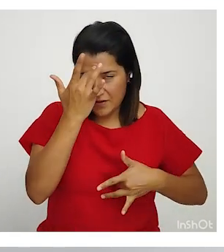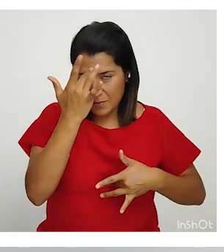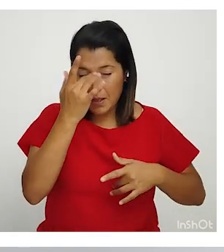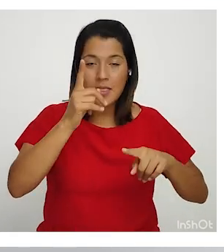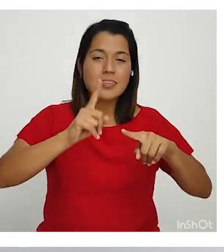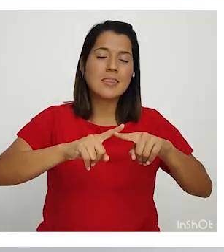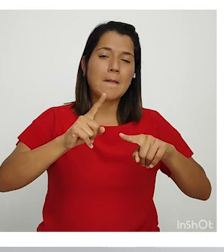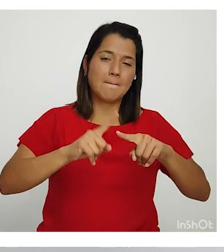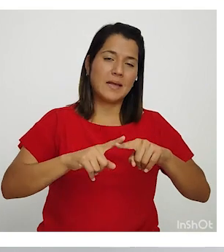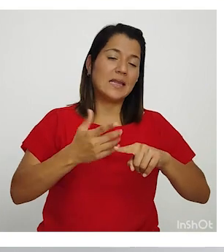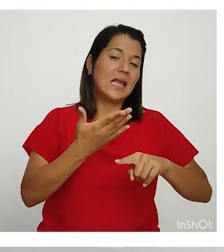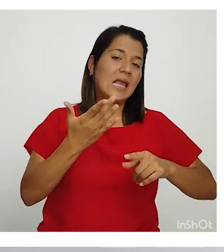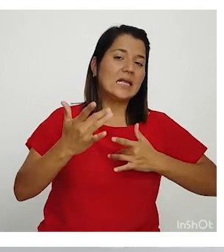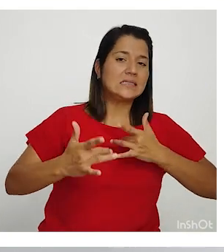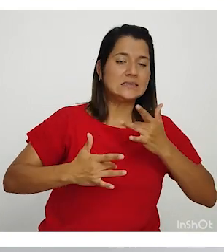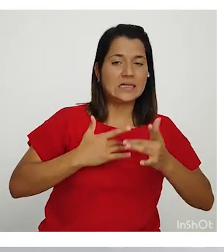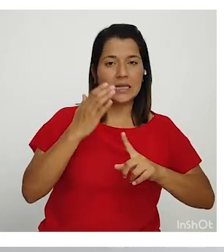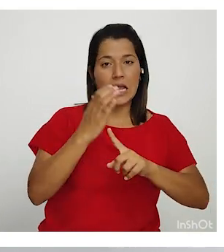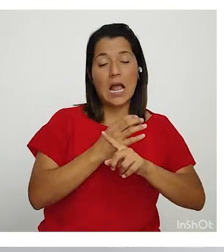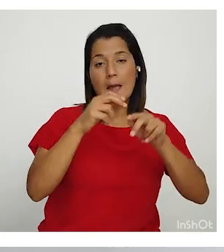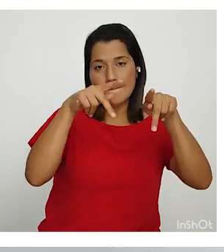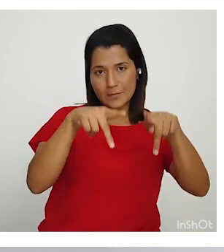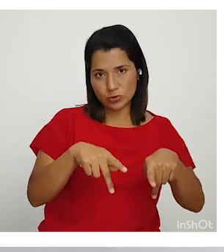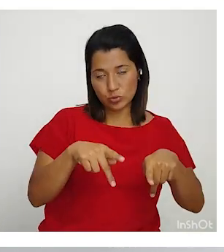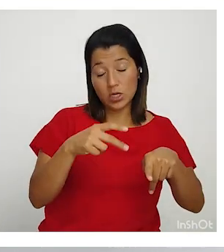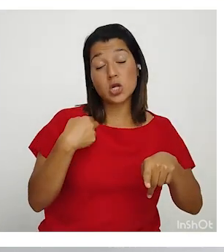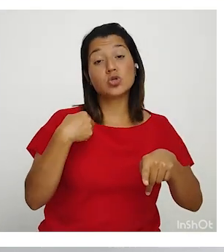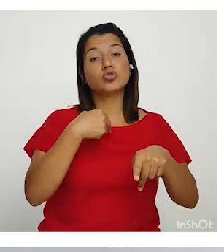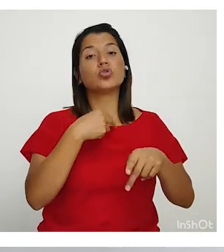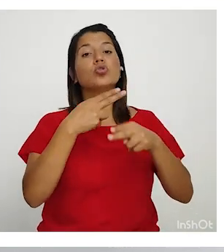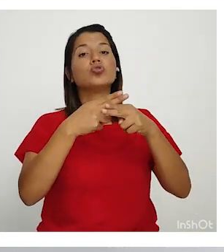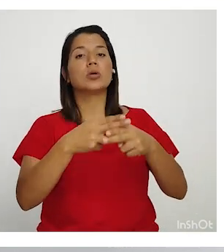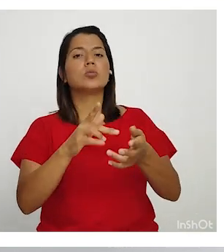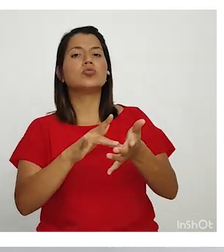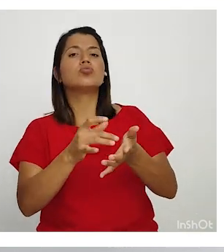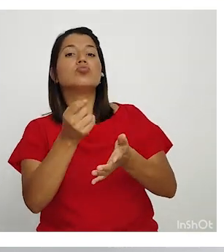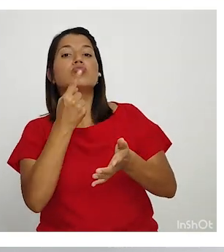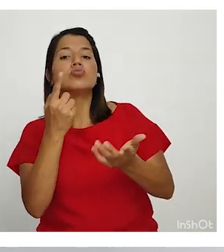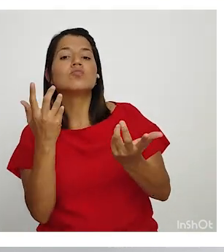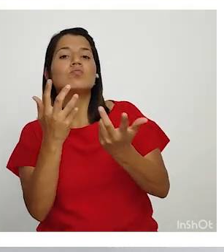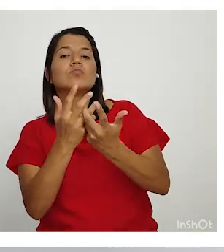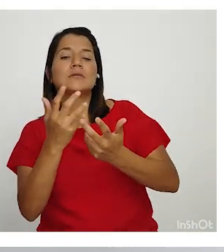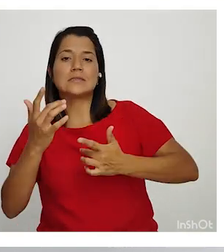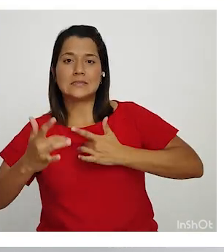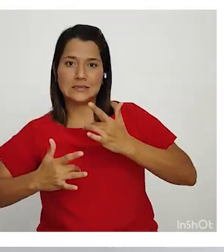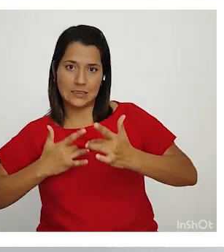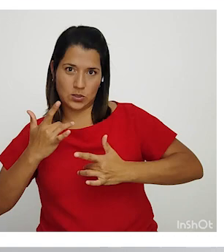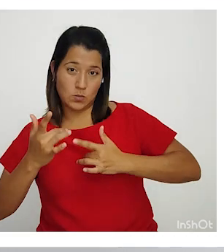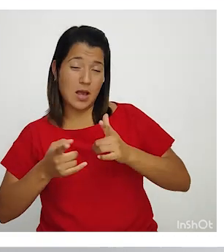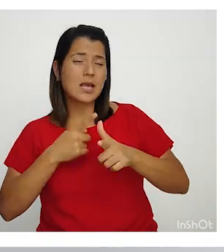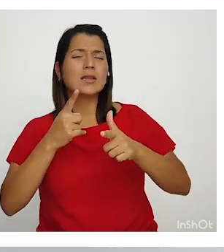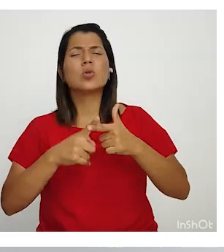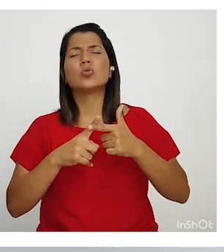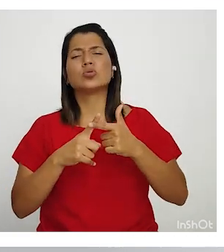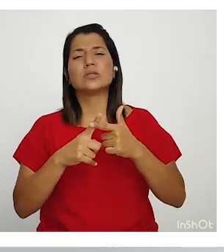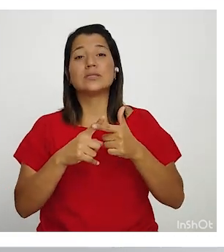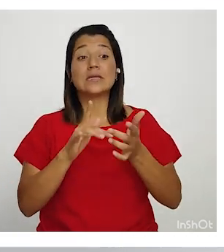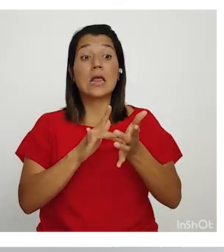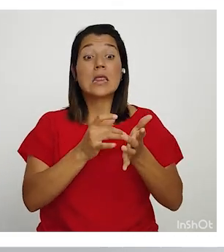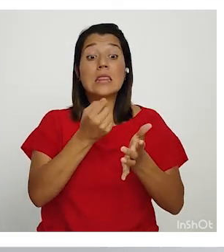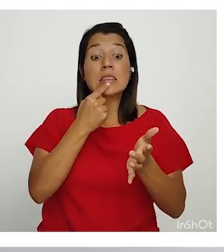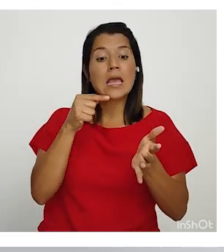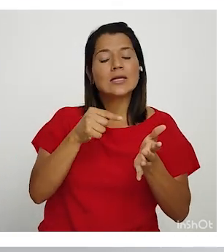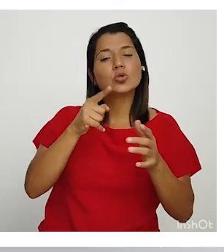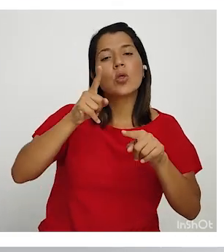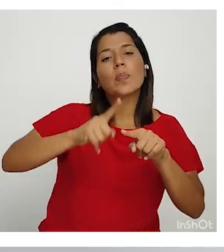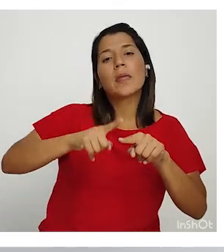Eso nosotros en medicina le llamamos tratamiento sintomático. Entonces, mucho del tratamiento va a ir dirigido a lo que cada paciente